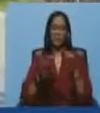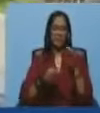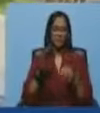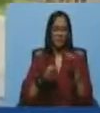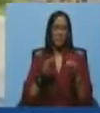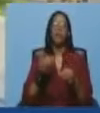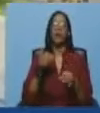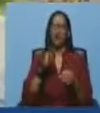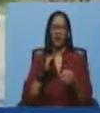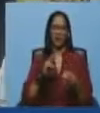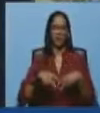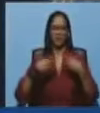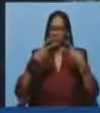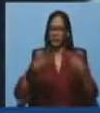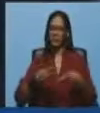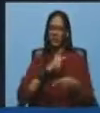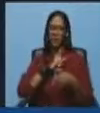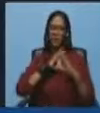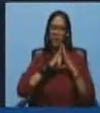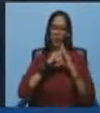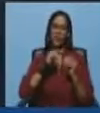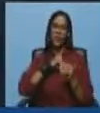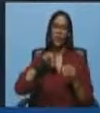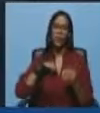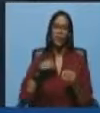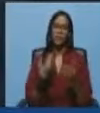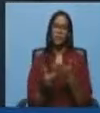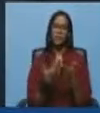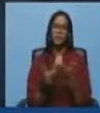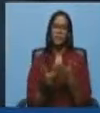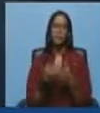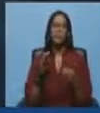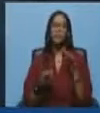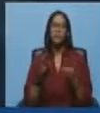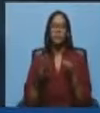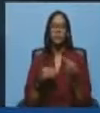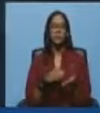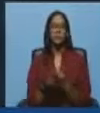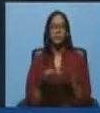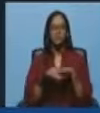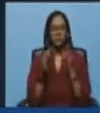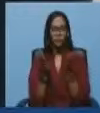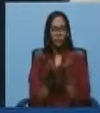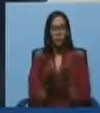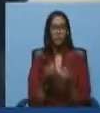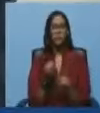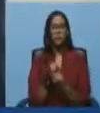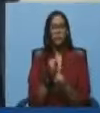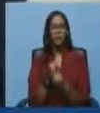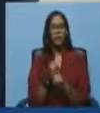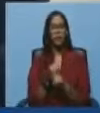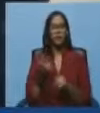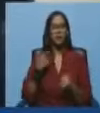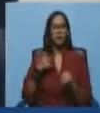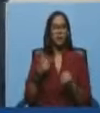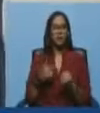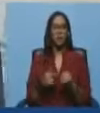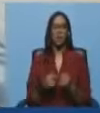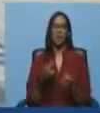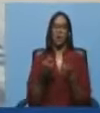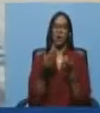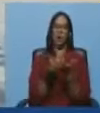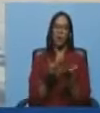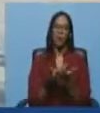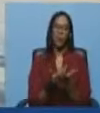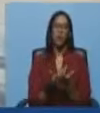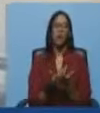Hay que actualizar todas nuestras plataformas jurídicas en torno a este mundo digital, que eso tiene aristas en lo económico,